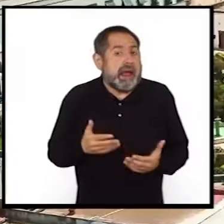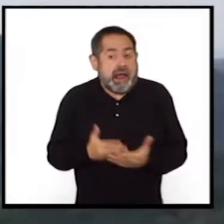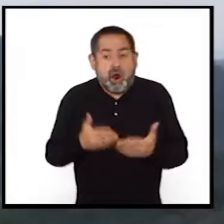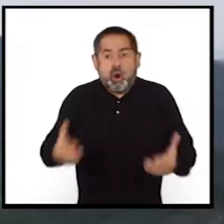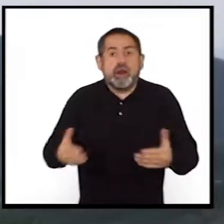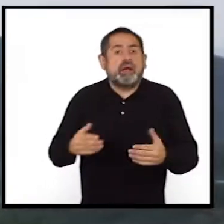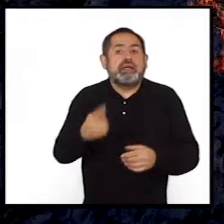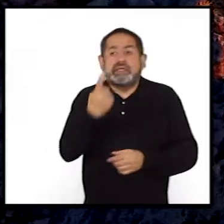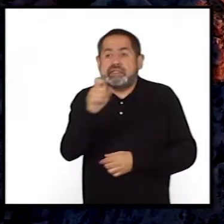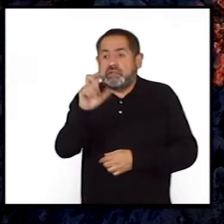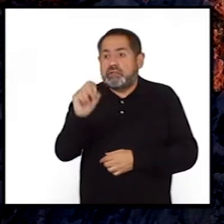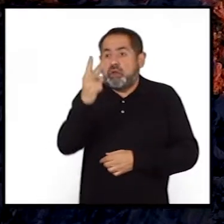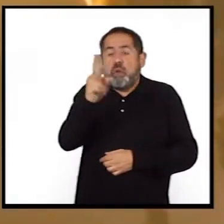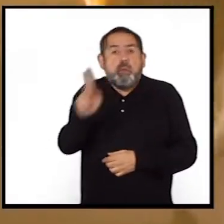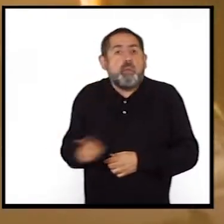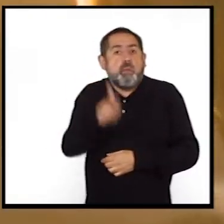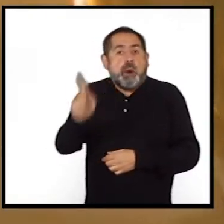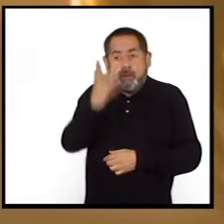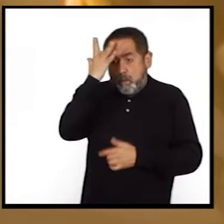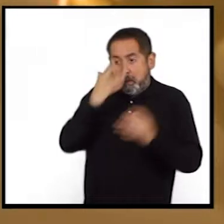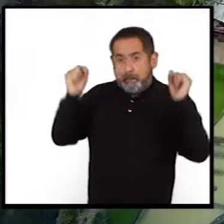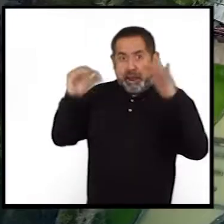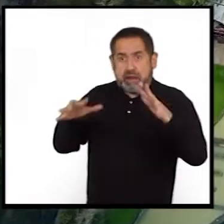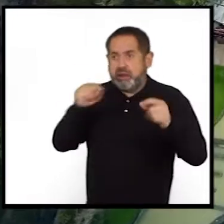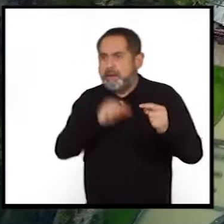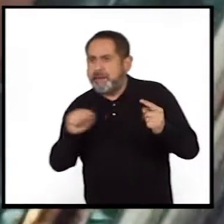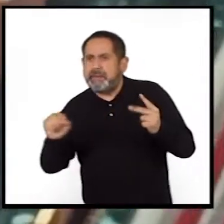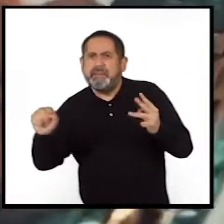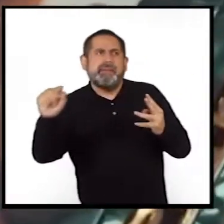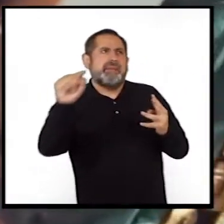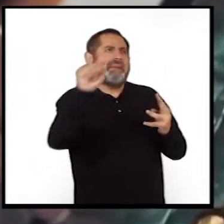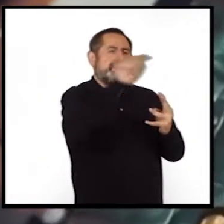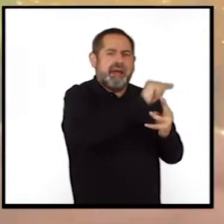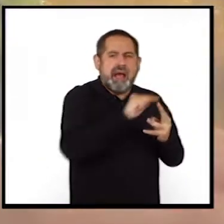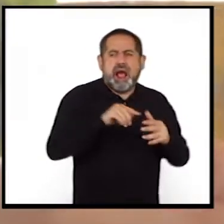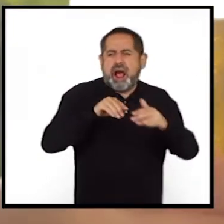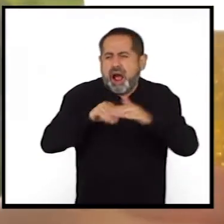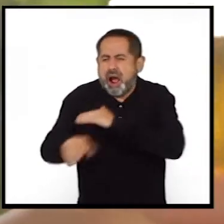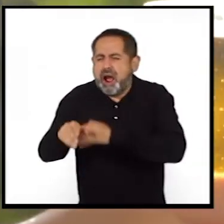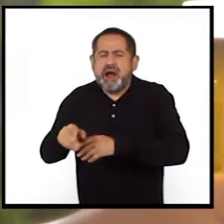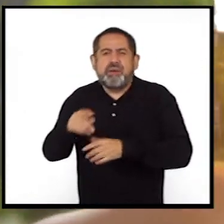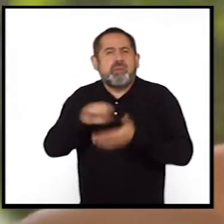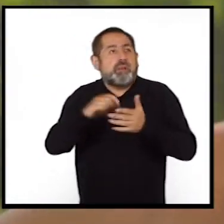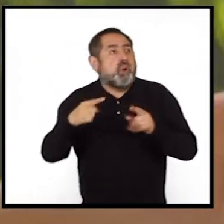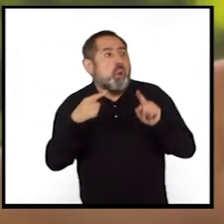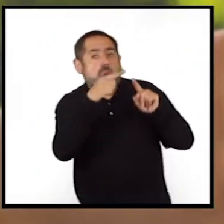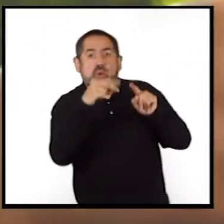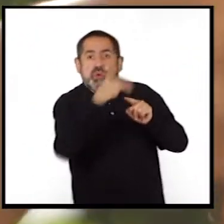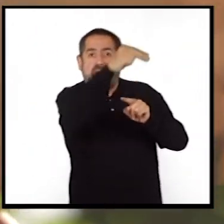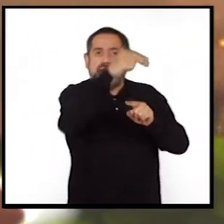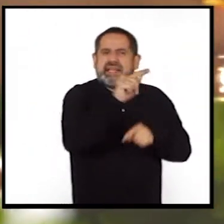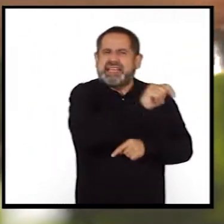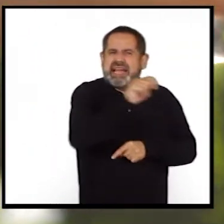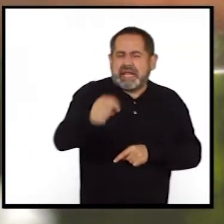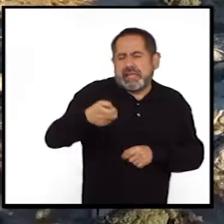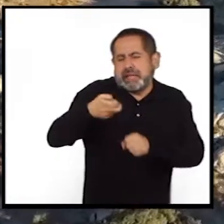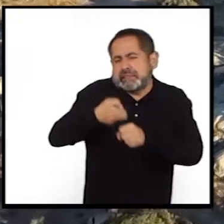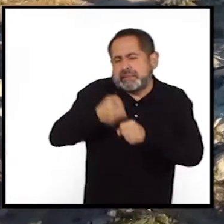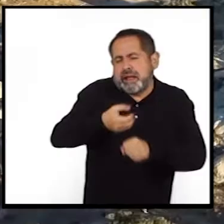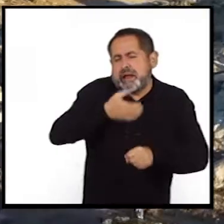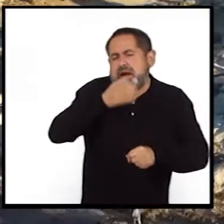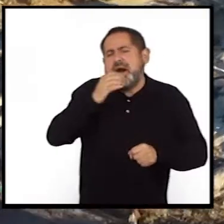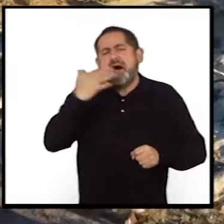se refleja en 132 pueblos mágicos que permiten degustar una rica cerveza en Tecate,